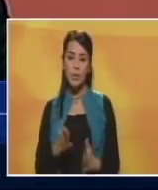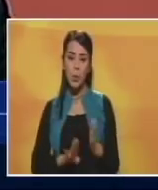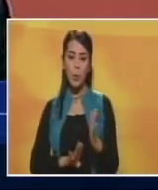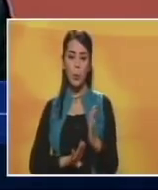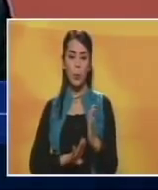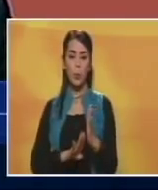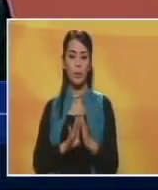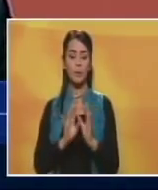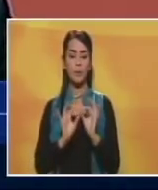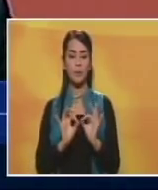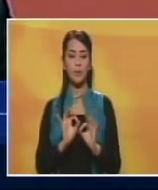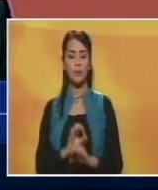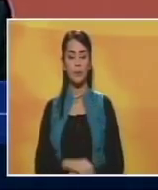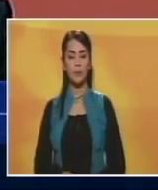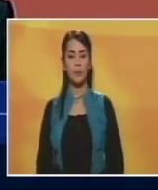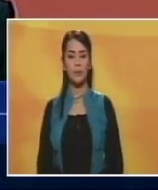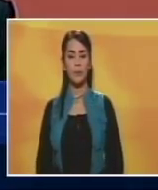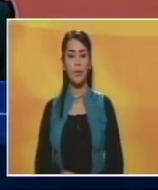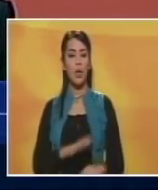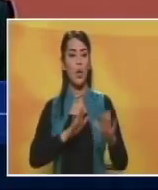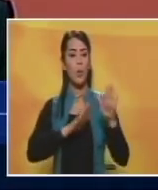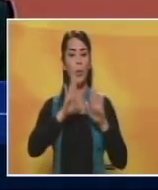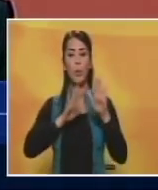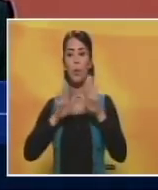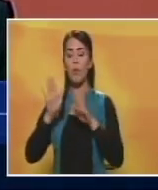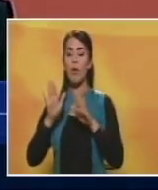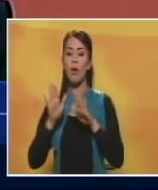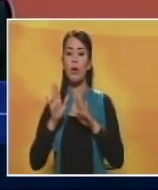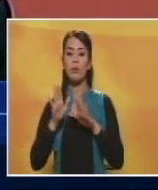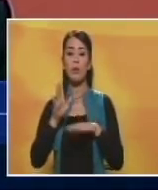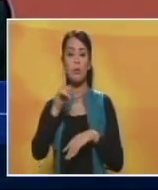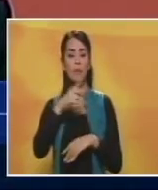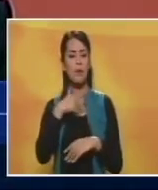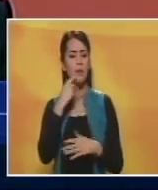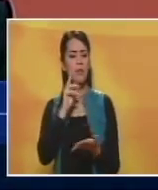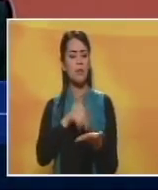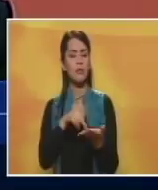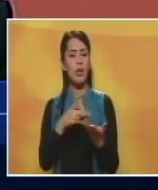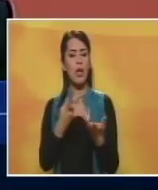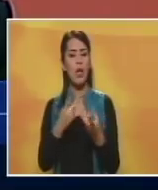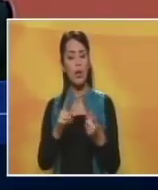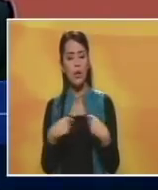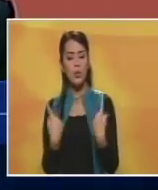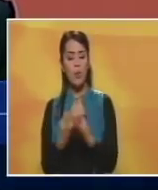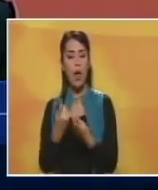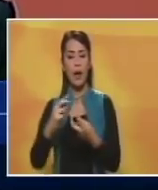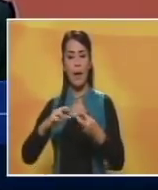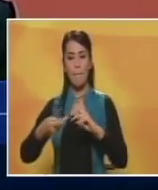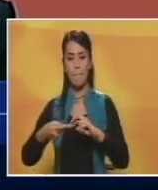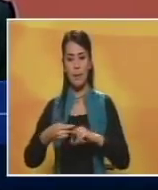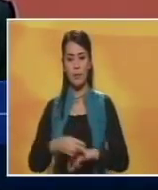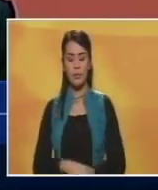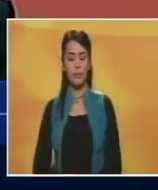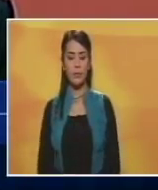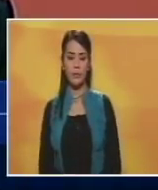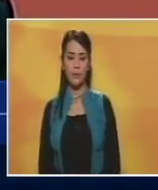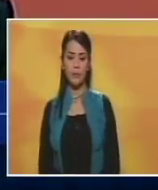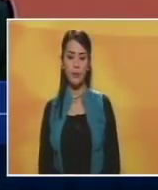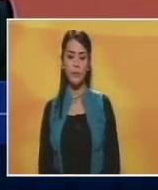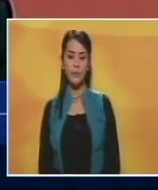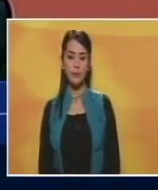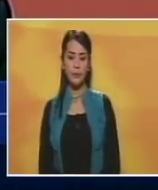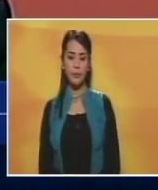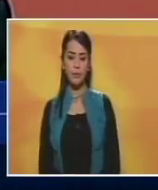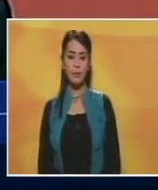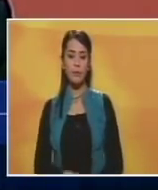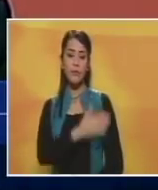incrementándose la oferta y la demanda en el mercado cambiario, en el nuevo mercado cambiario,